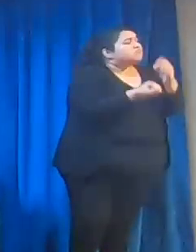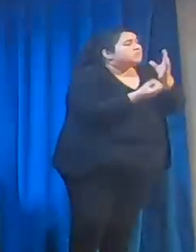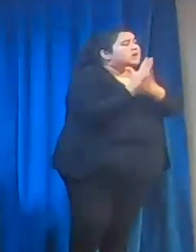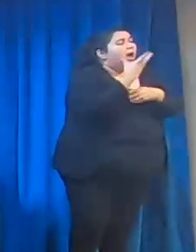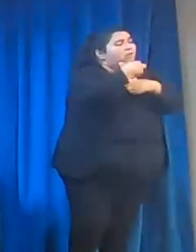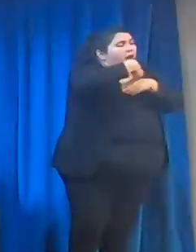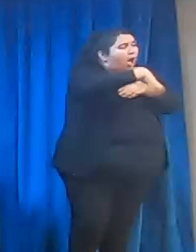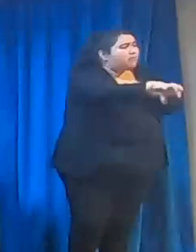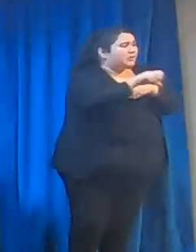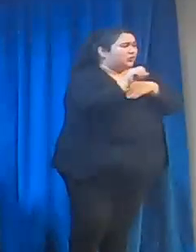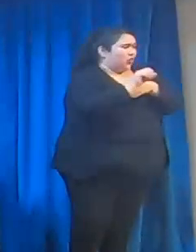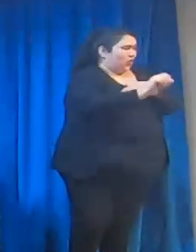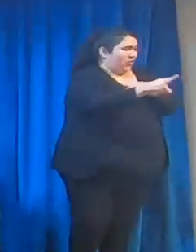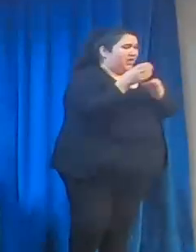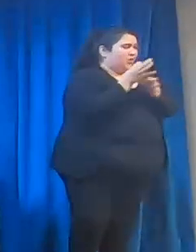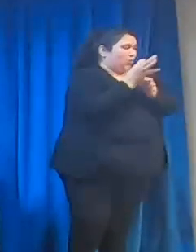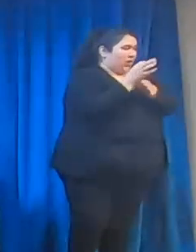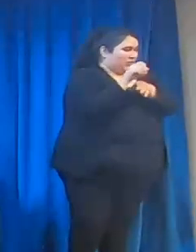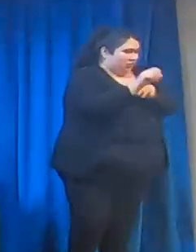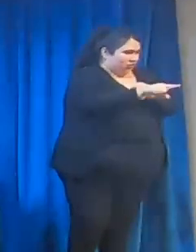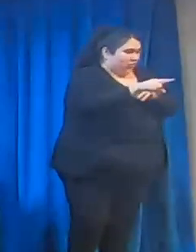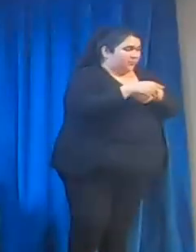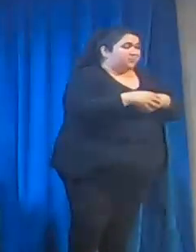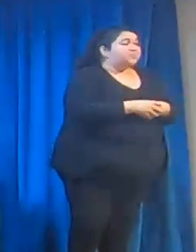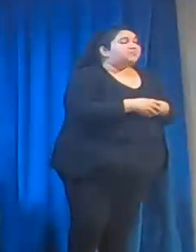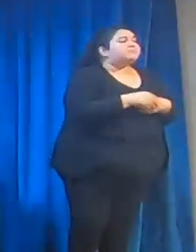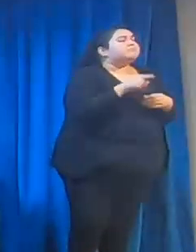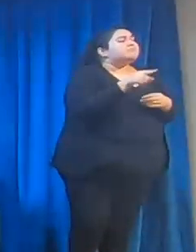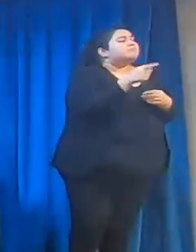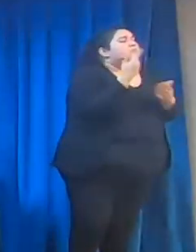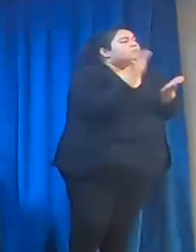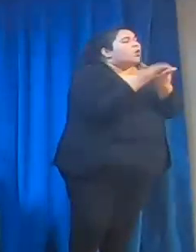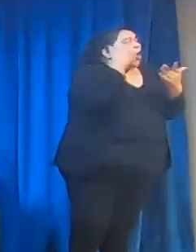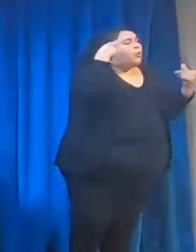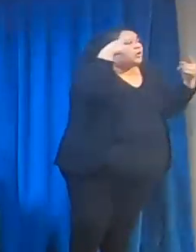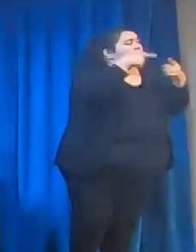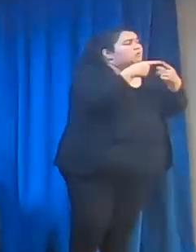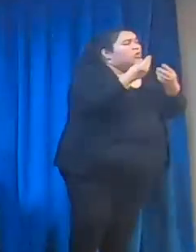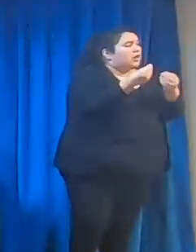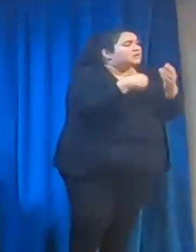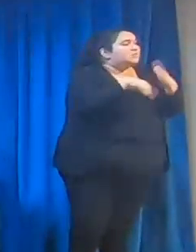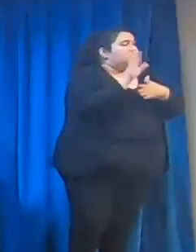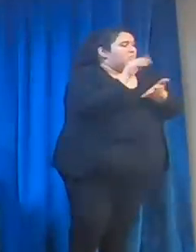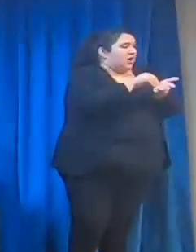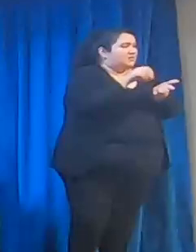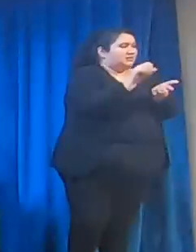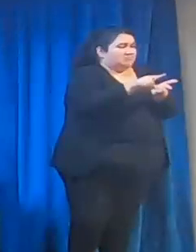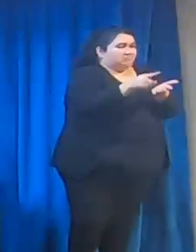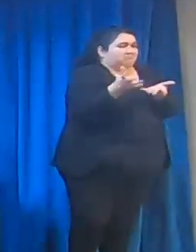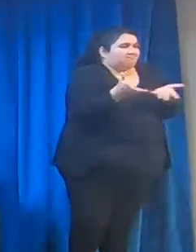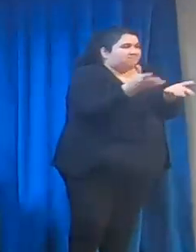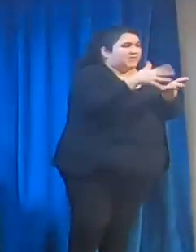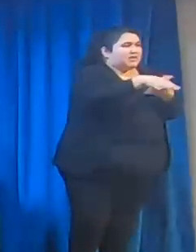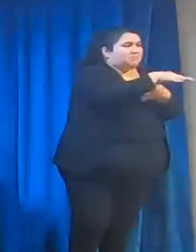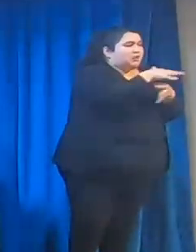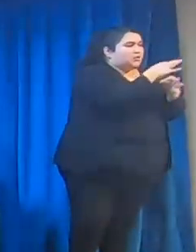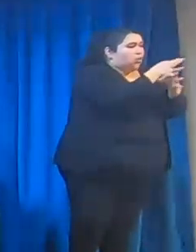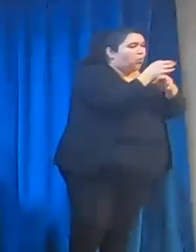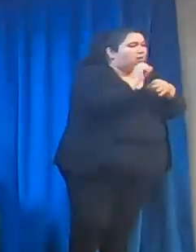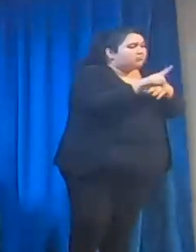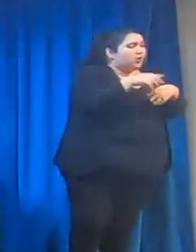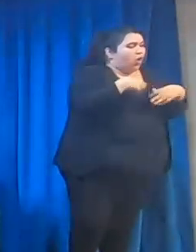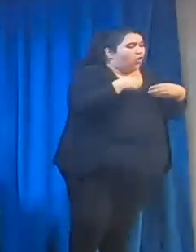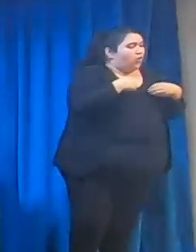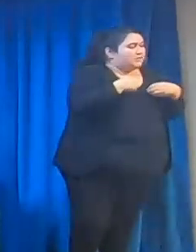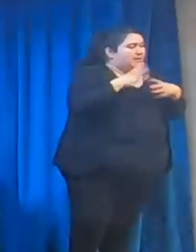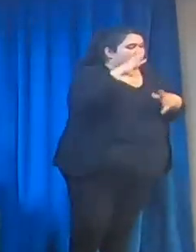el ámbito no formal del sistema educativo y que tenían como propósito fortalecer el lugar de la escuela como un espacio de pertenencia